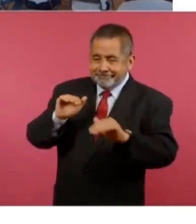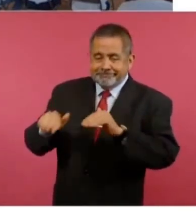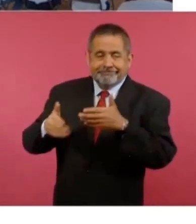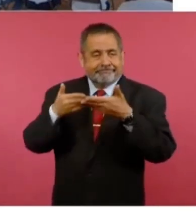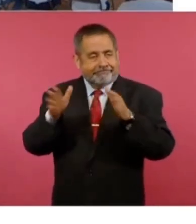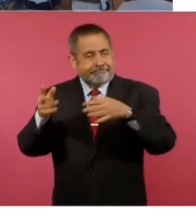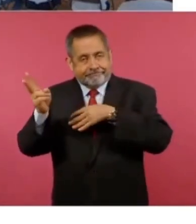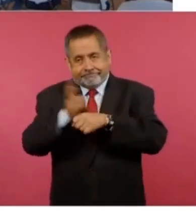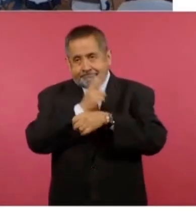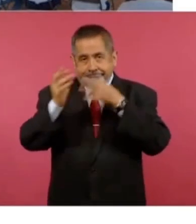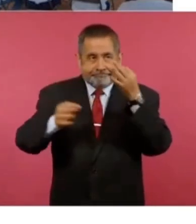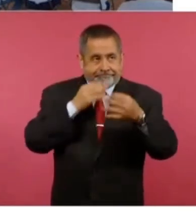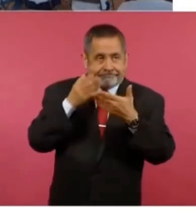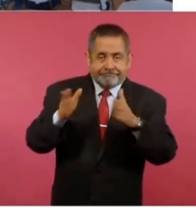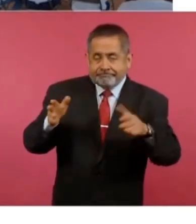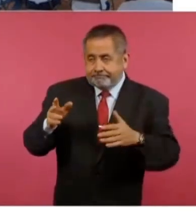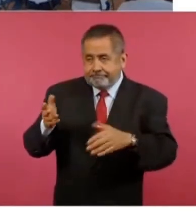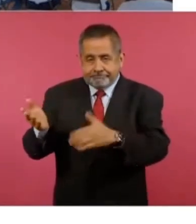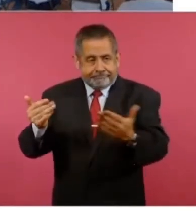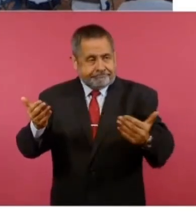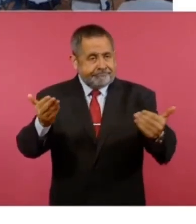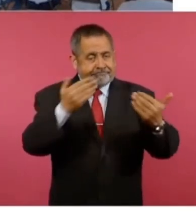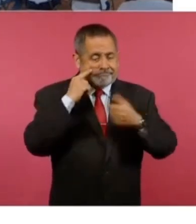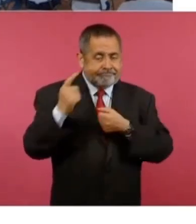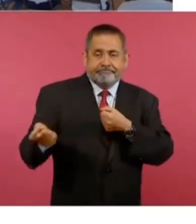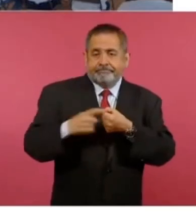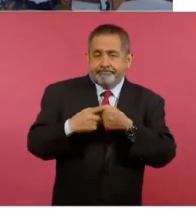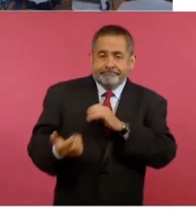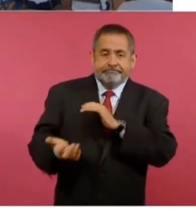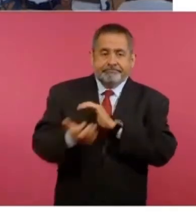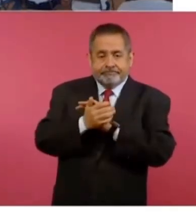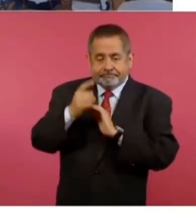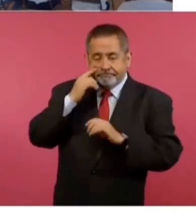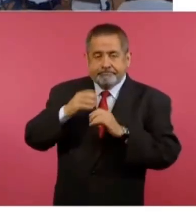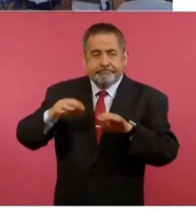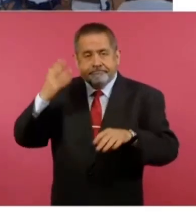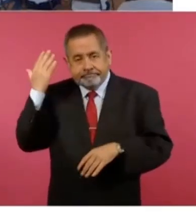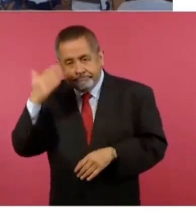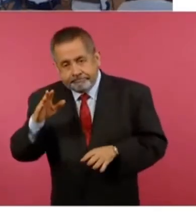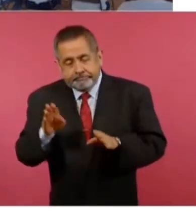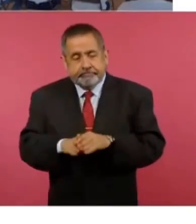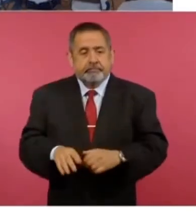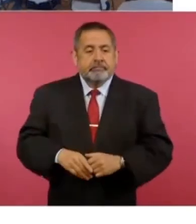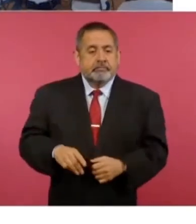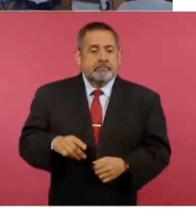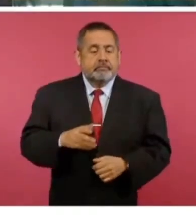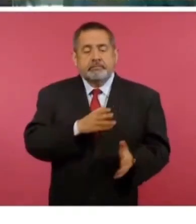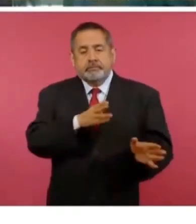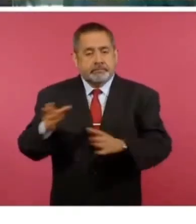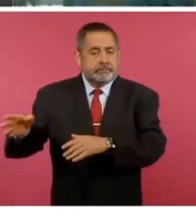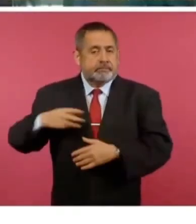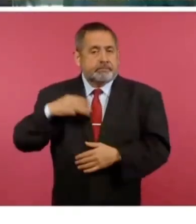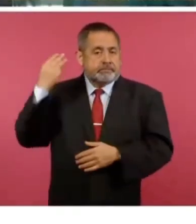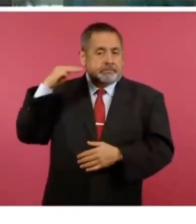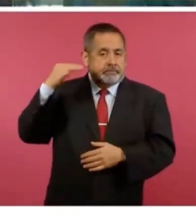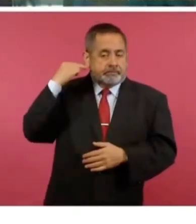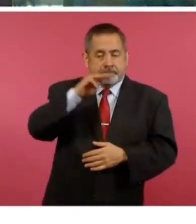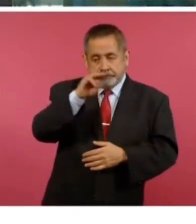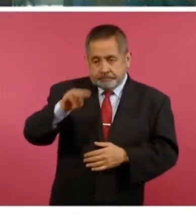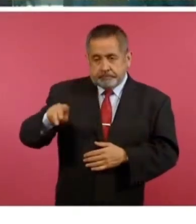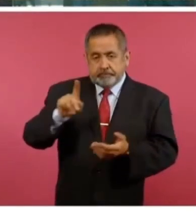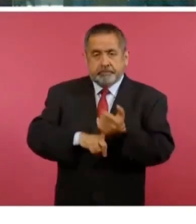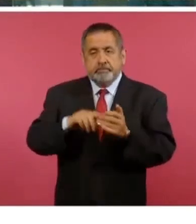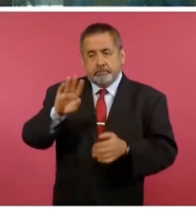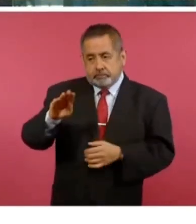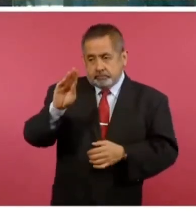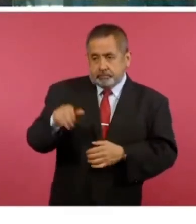la convocatoria, invitamos a todos a informarse en ella. En Michoacán está instalado el